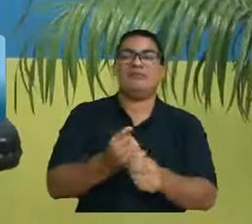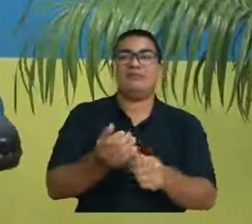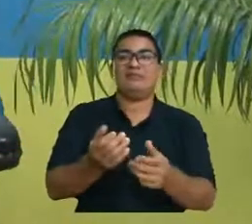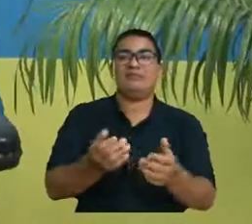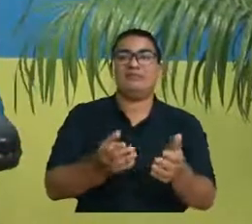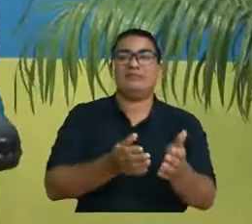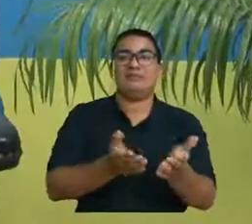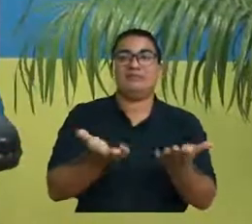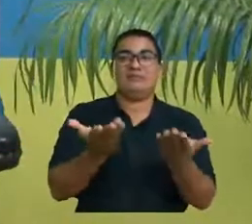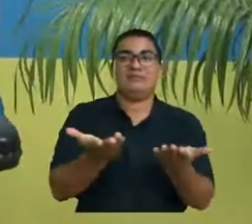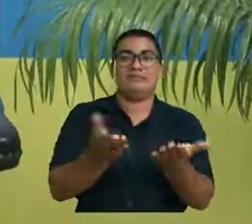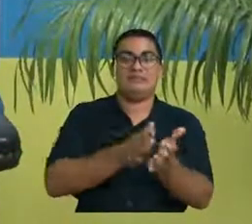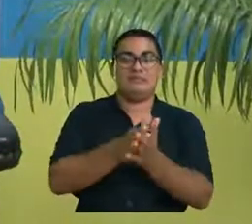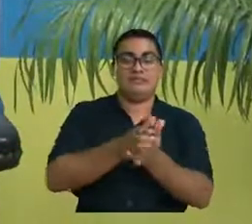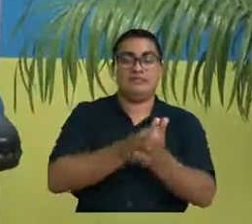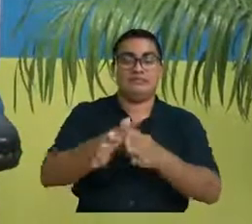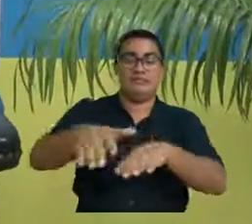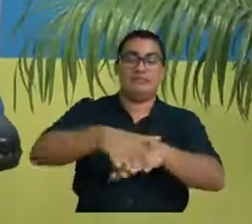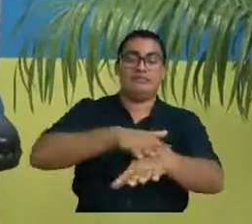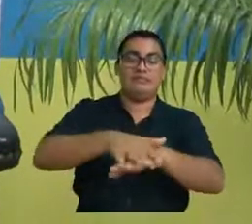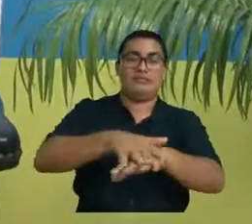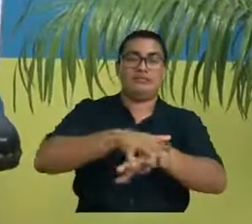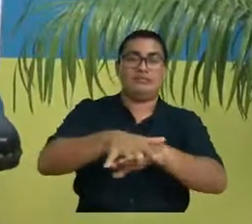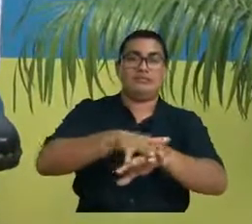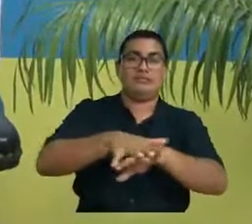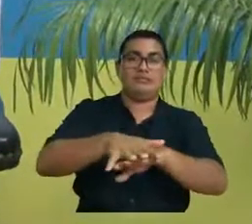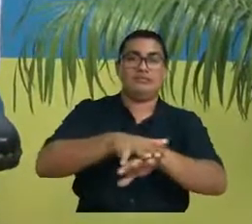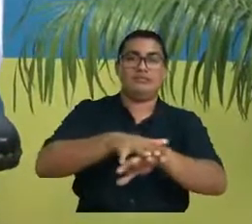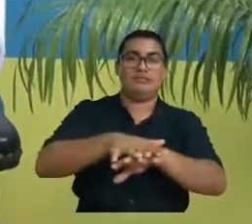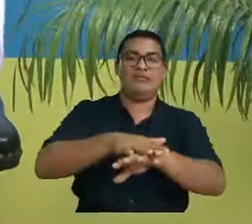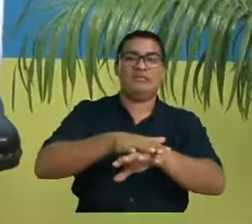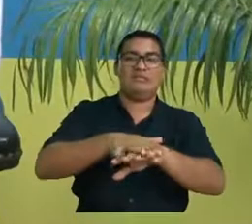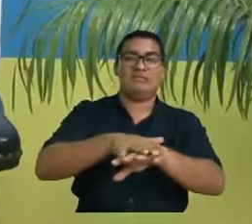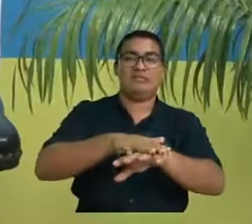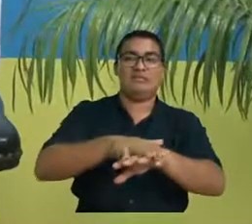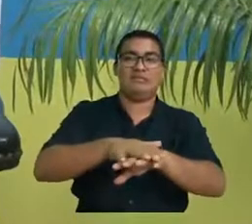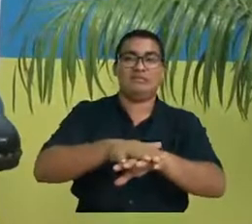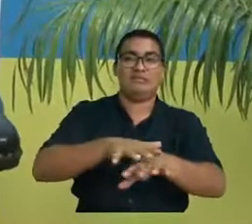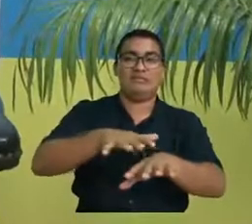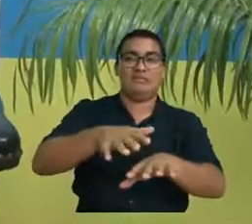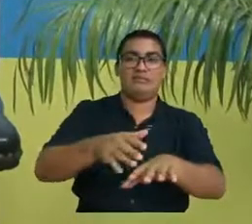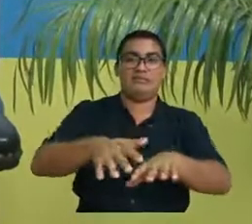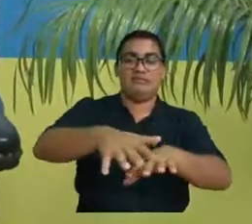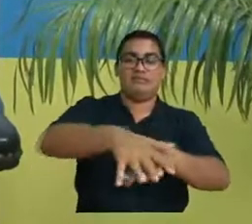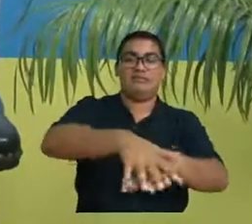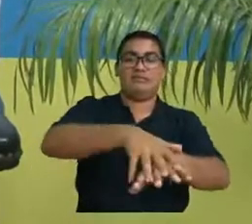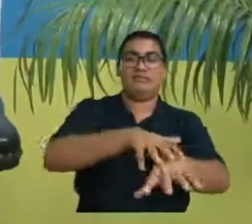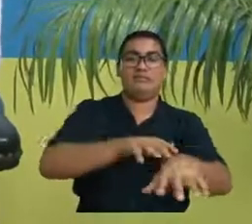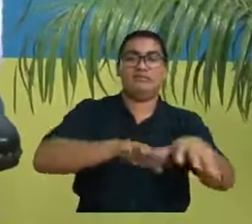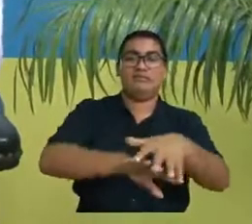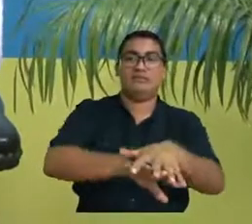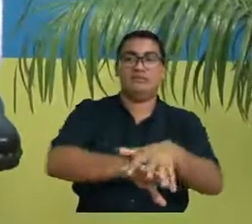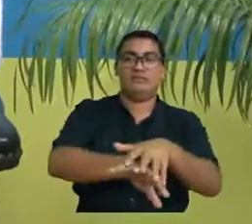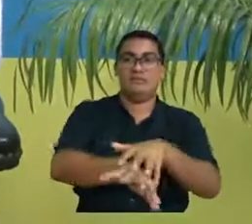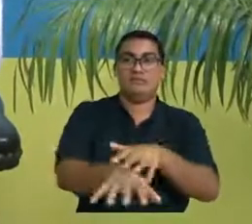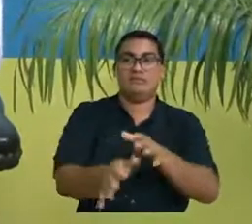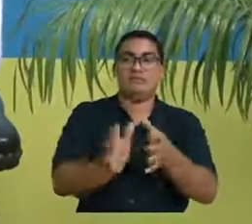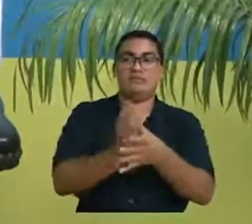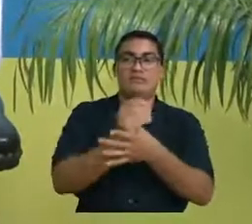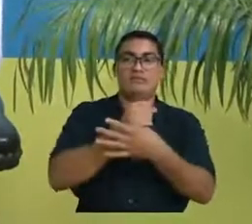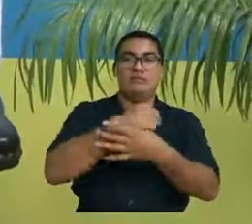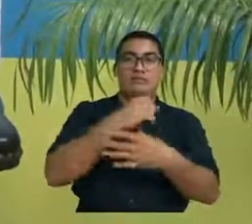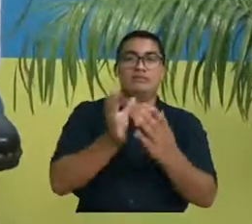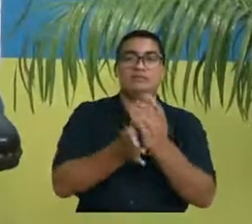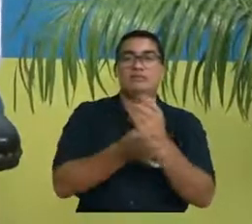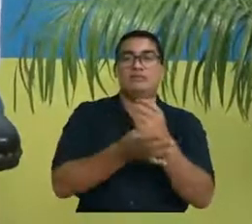sobre nuestras dos manos, frotarnos, sin frotarnos, aplicarnos en la primera, encima en el dorso, luego en la otra, seguimos a